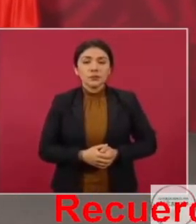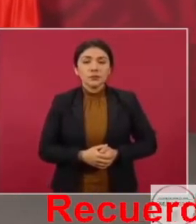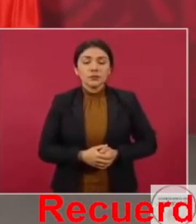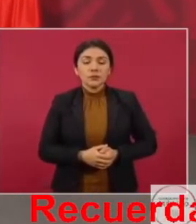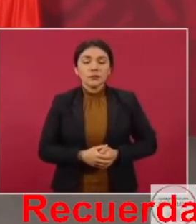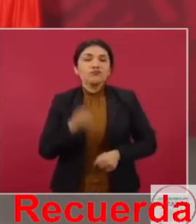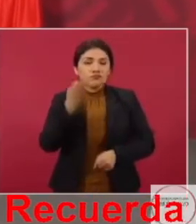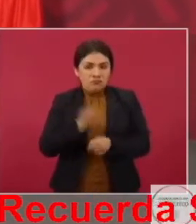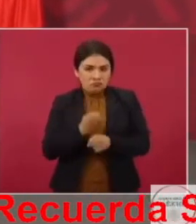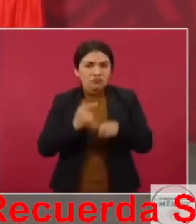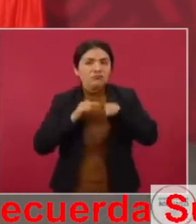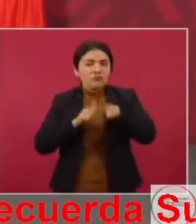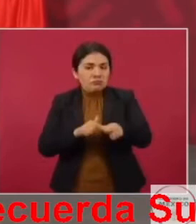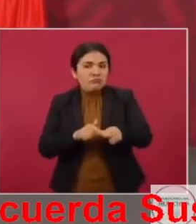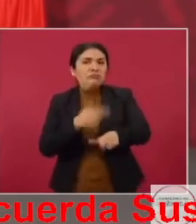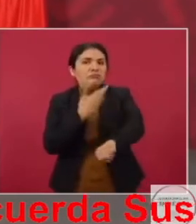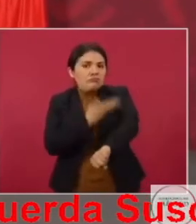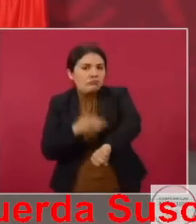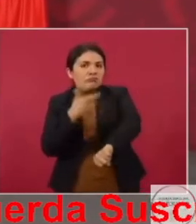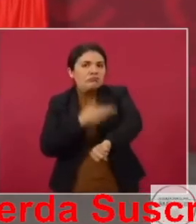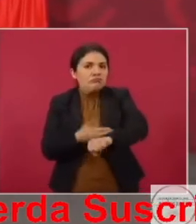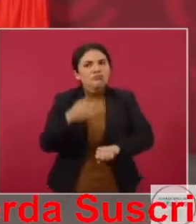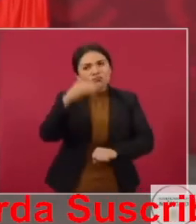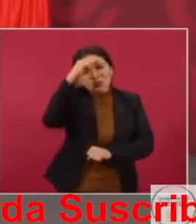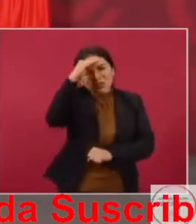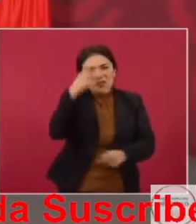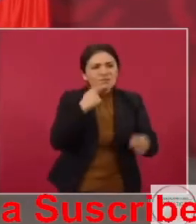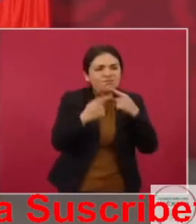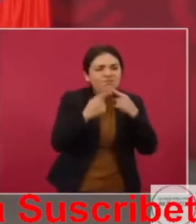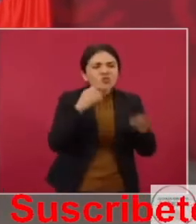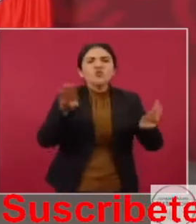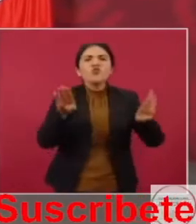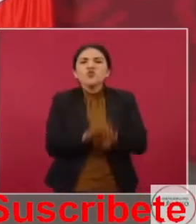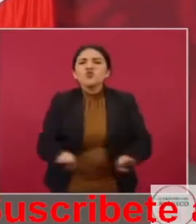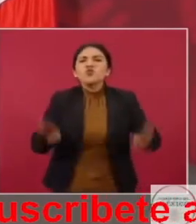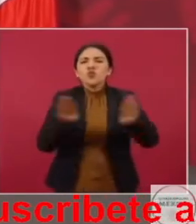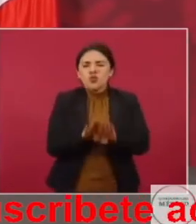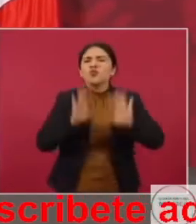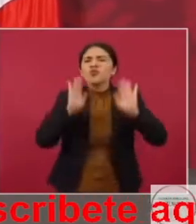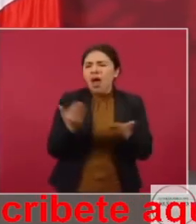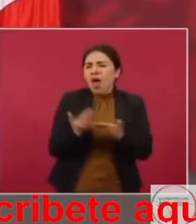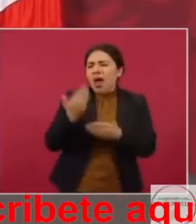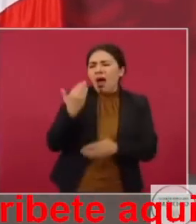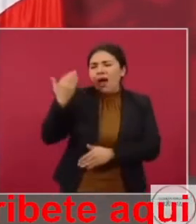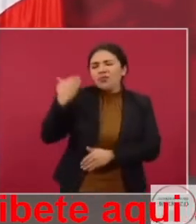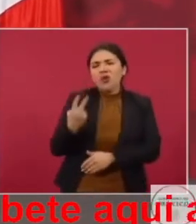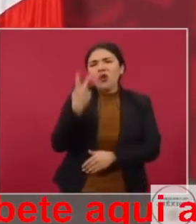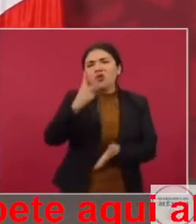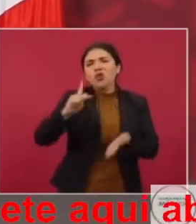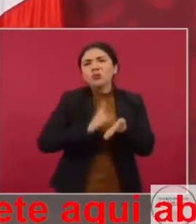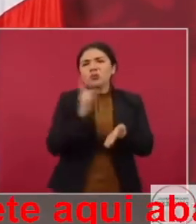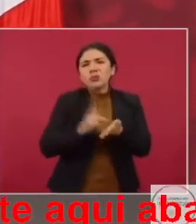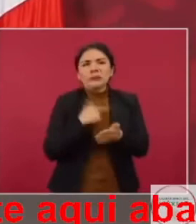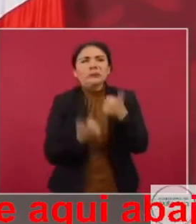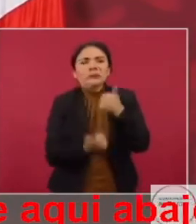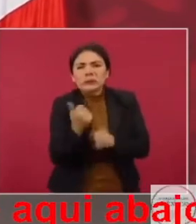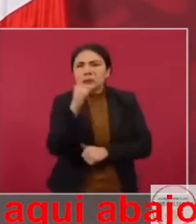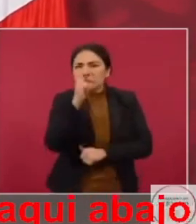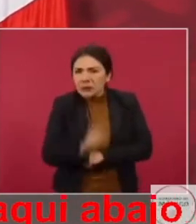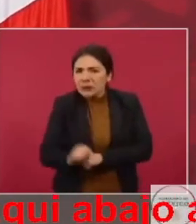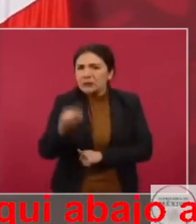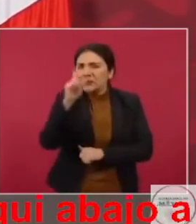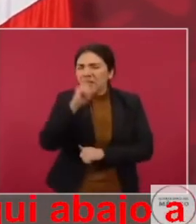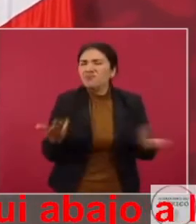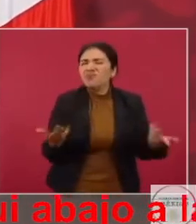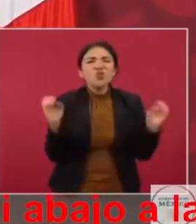cómo hacer ya hemos hecho dos intentos no avanza primero porque